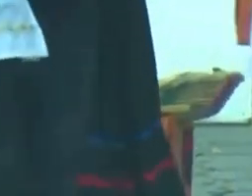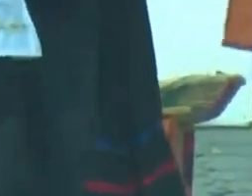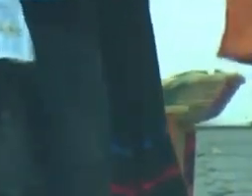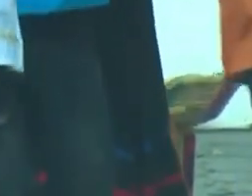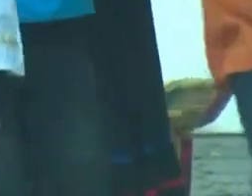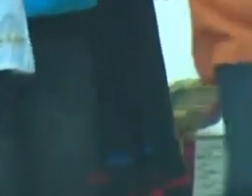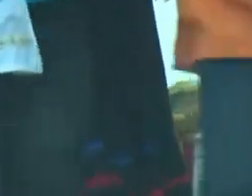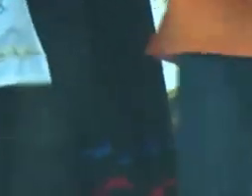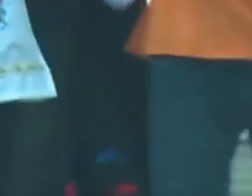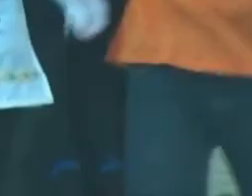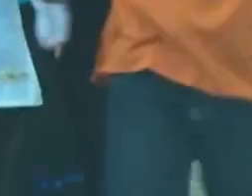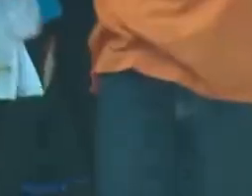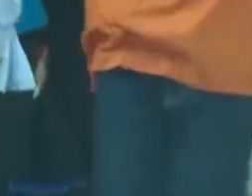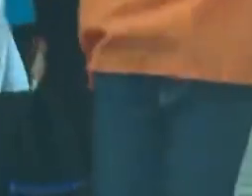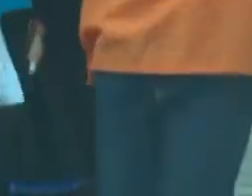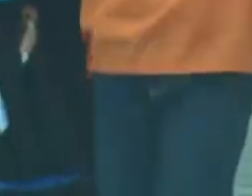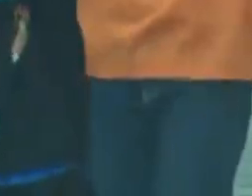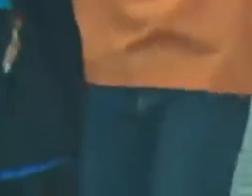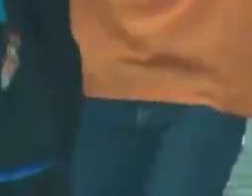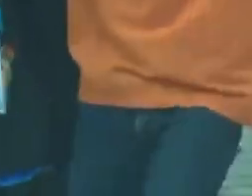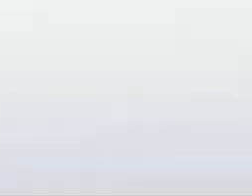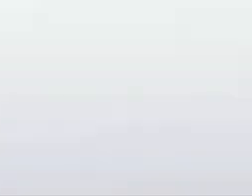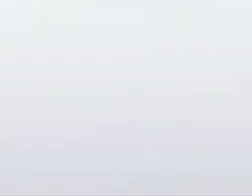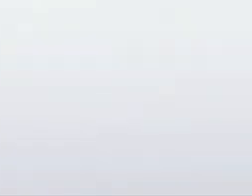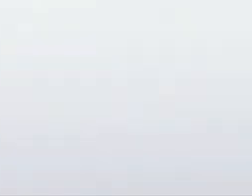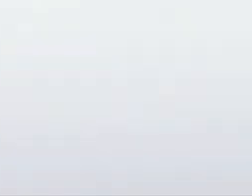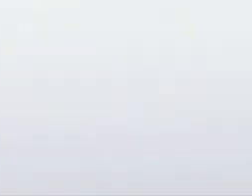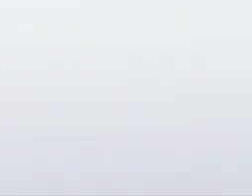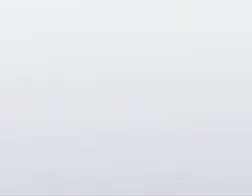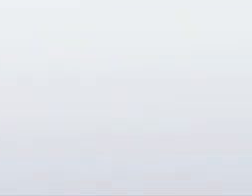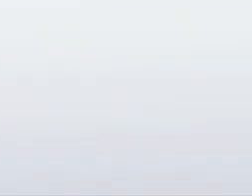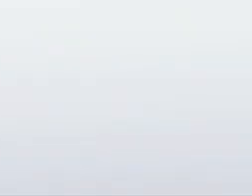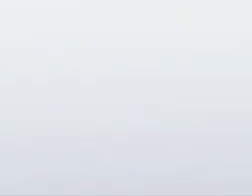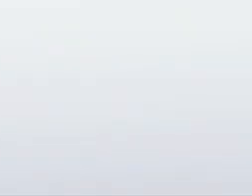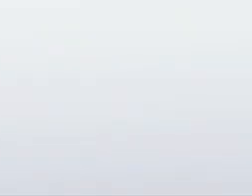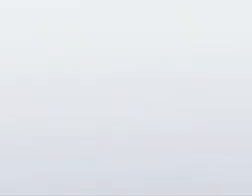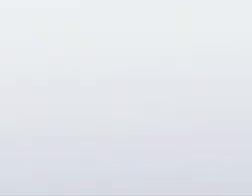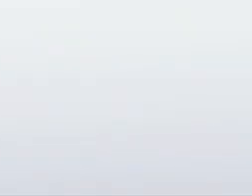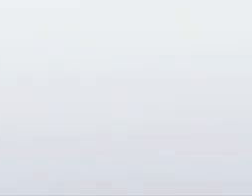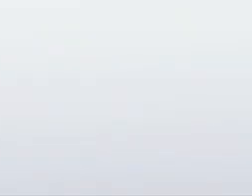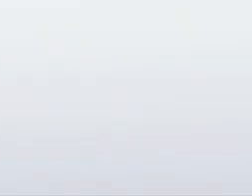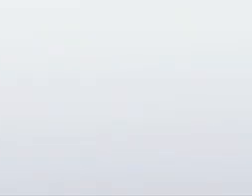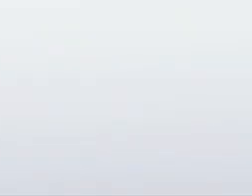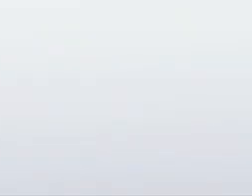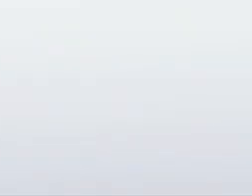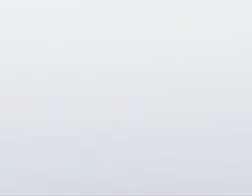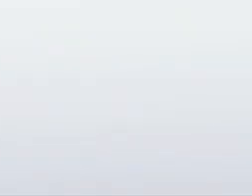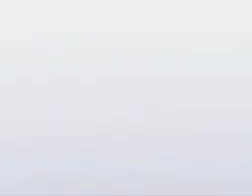Orgullo de mi nación, donde nací.